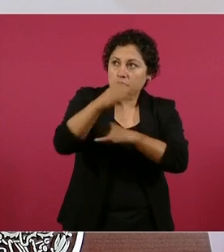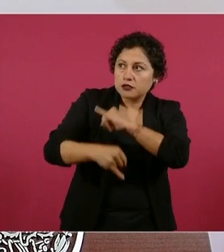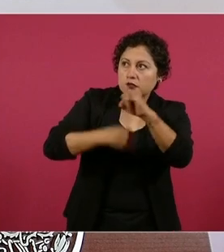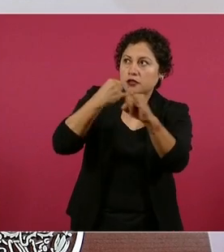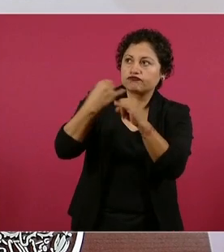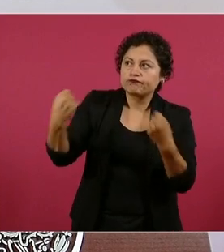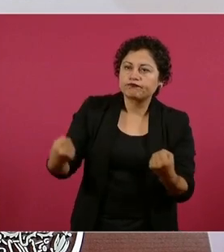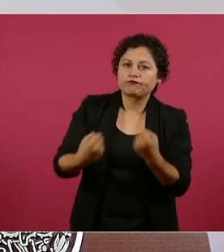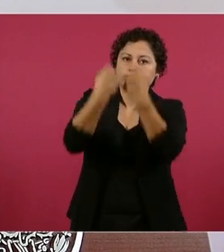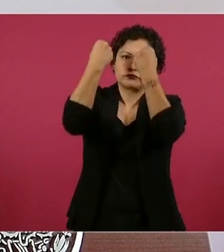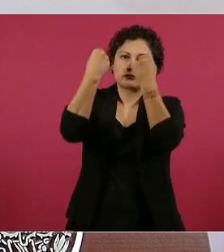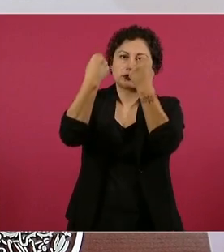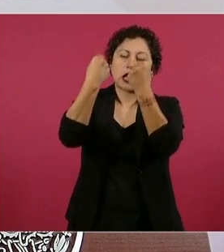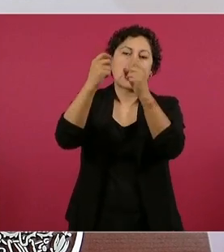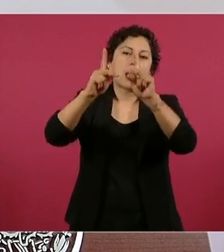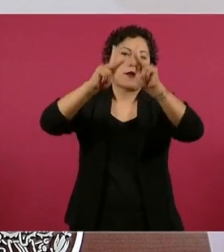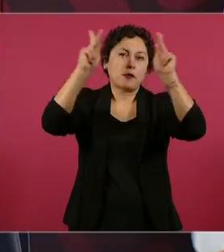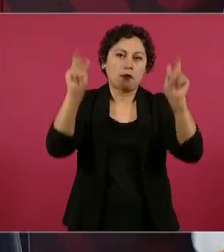Y eso